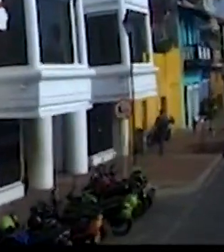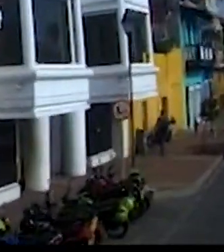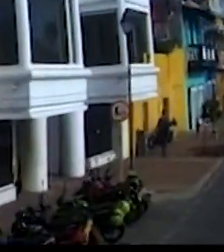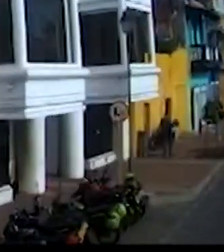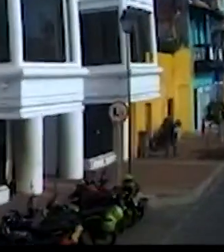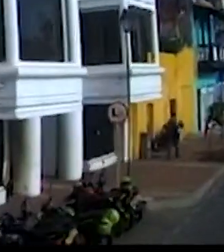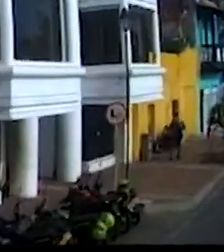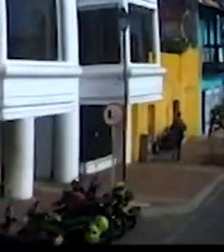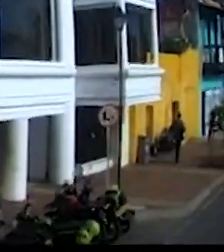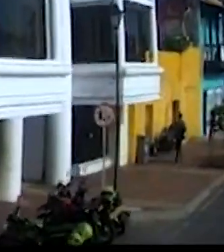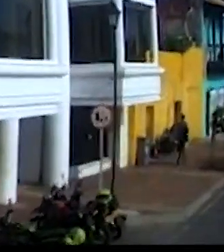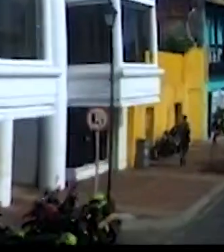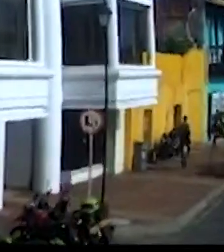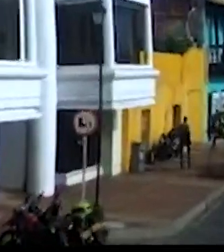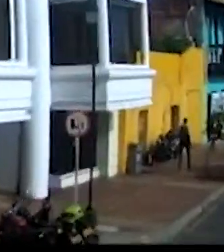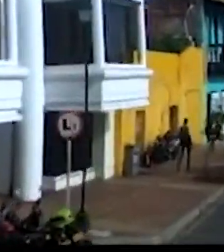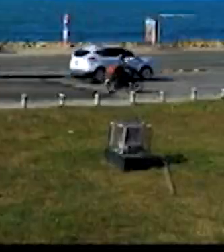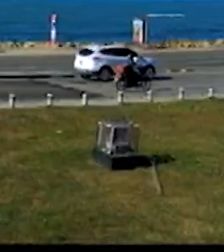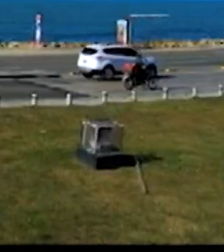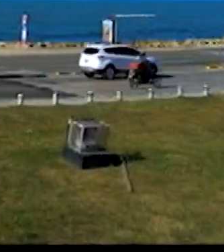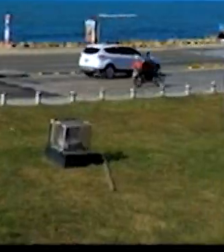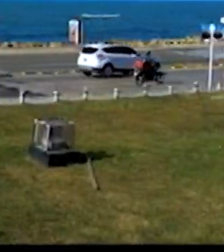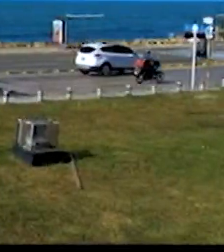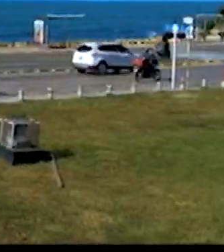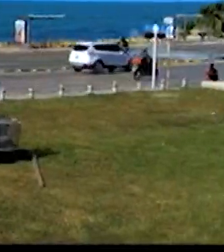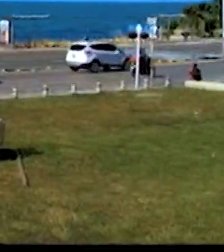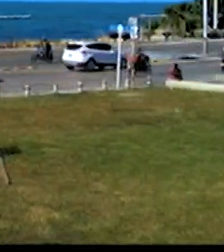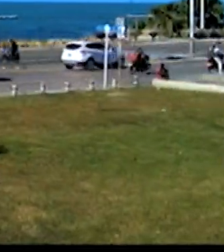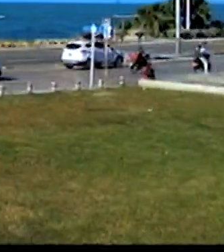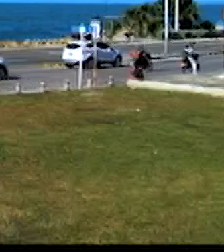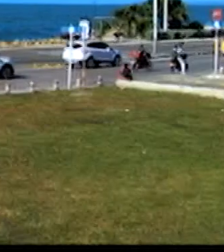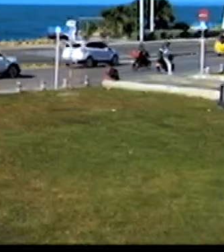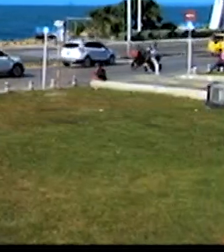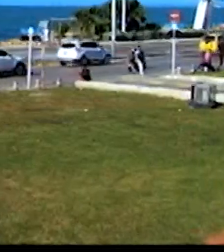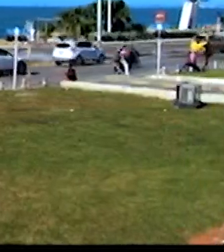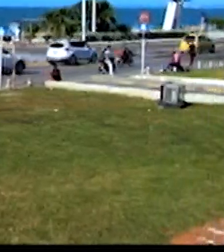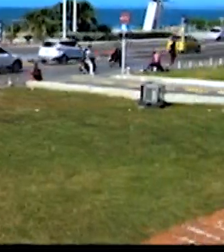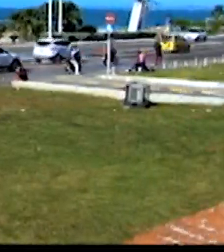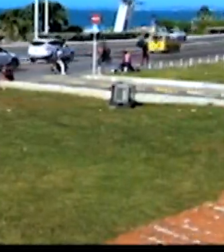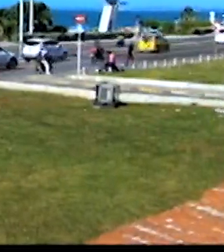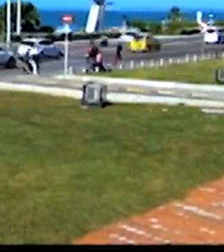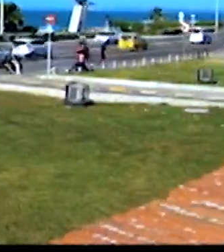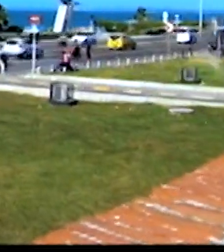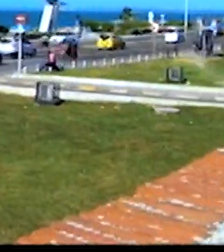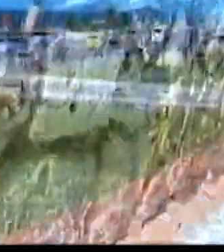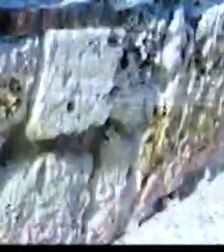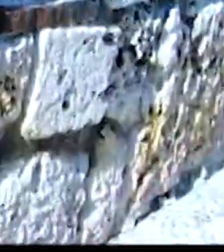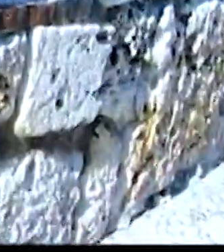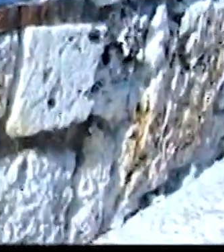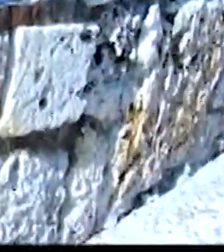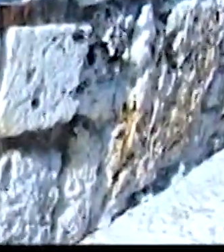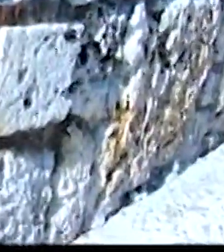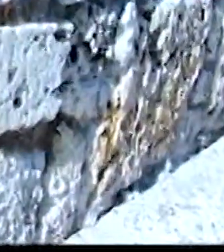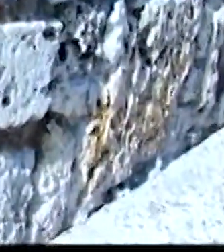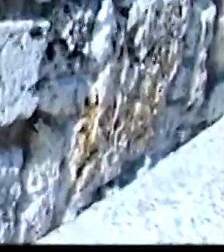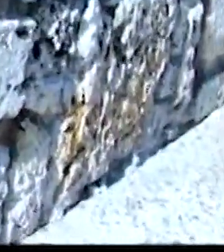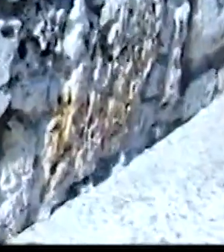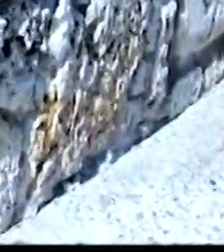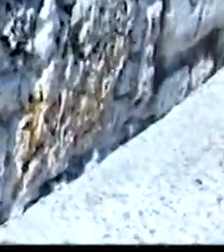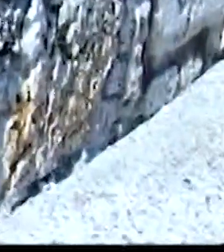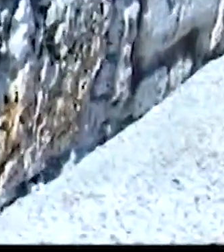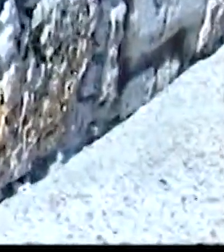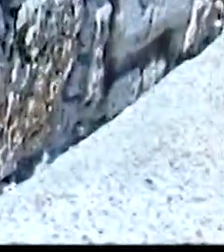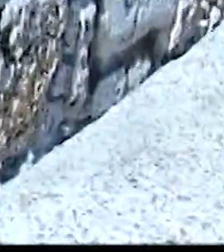ciudad y disfrutar de cada uno de sus rincones. La ciudad amurallada es uno de los lugares que considero que debes ver. Esta ciudad es una de